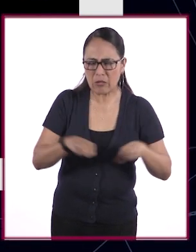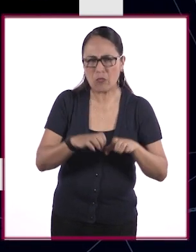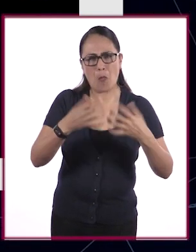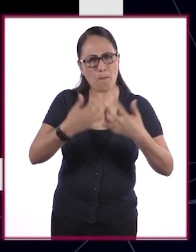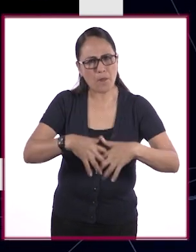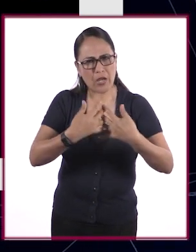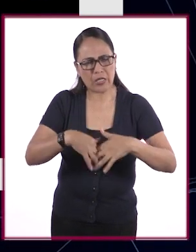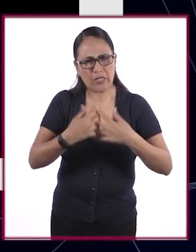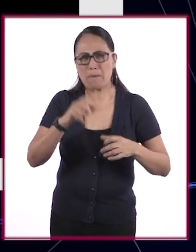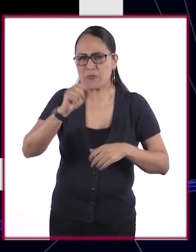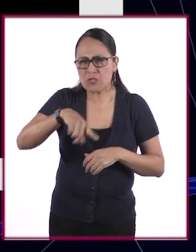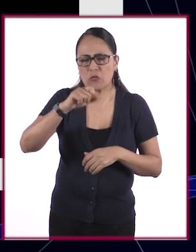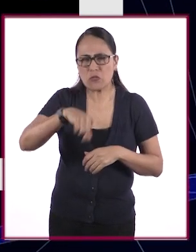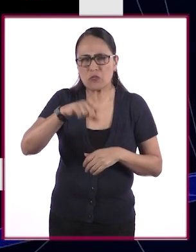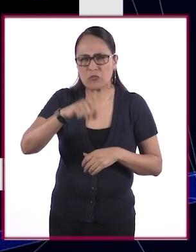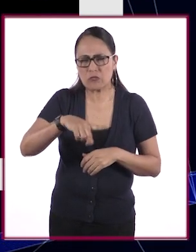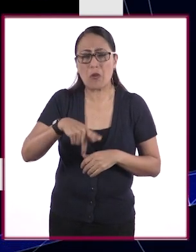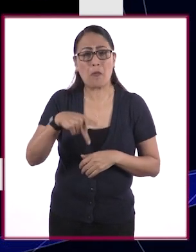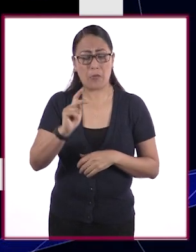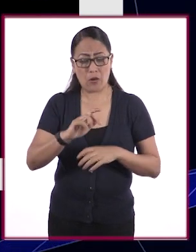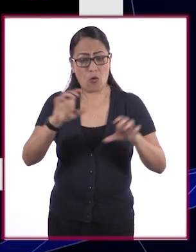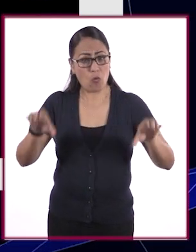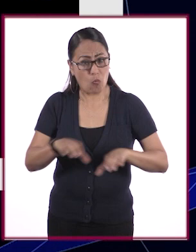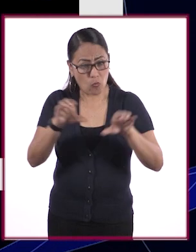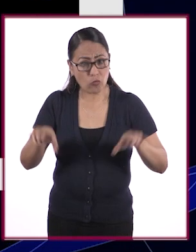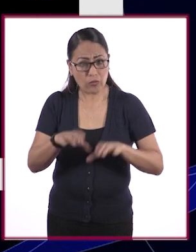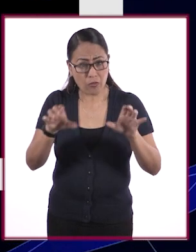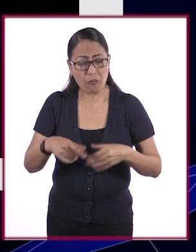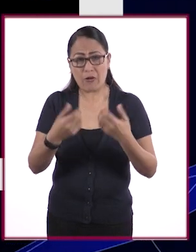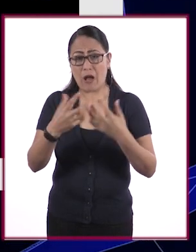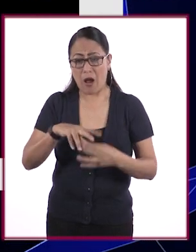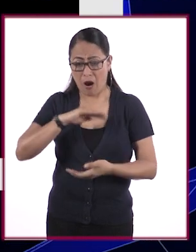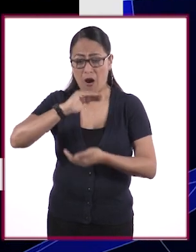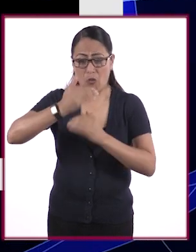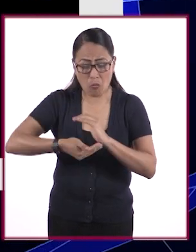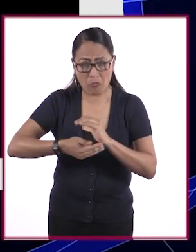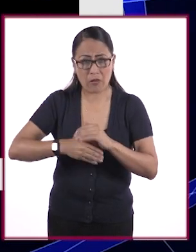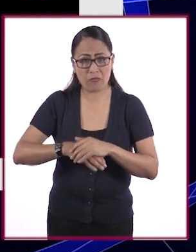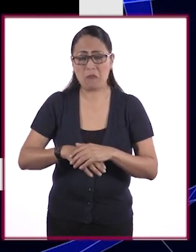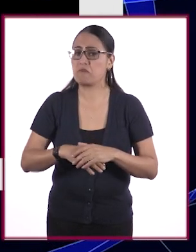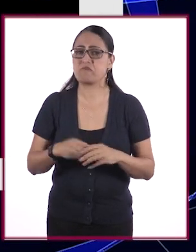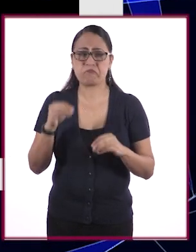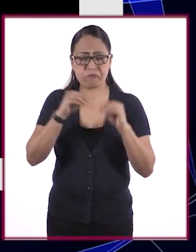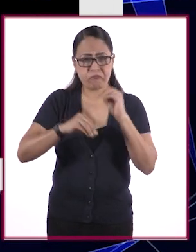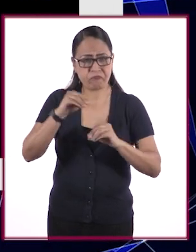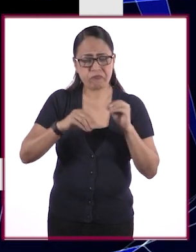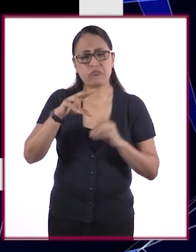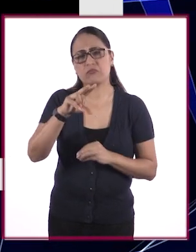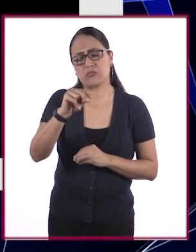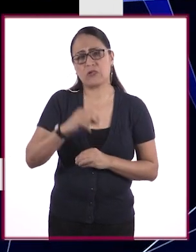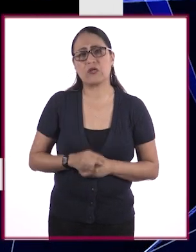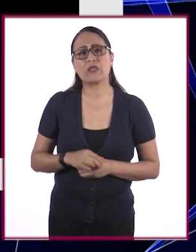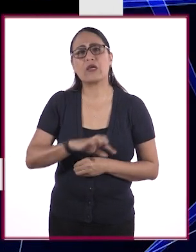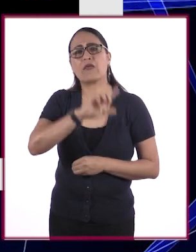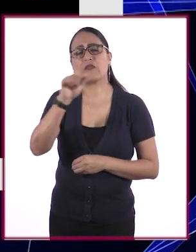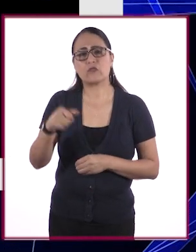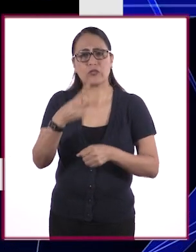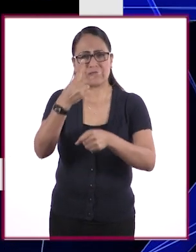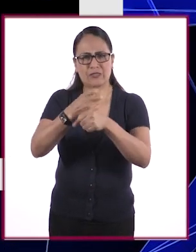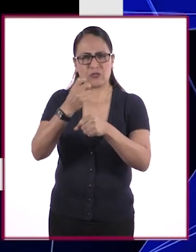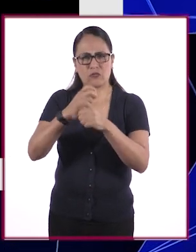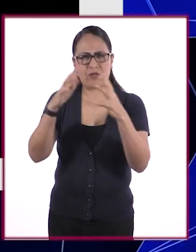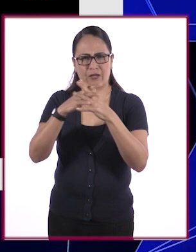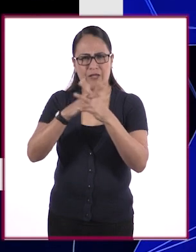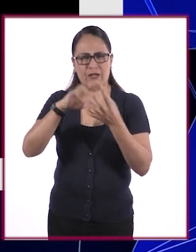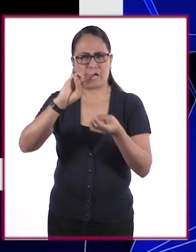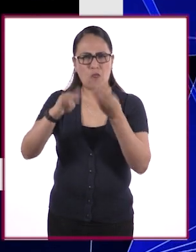repetitivamente, pero esa computadora nunca se llegó a terminar. Y realmente las primeras computadoras surgen apenas en la Segunda Guerra